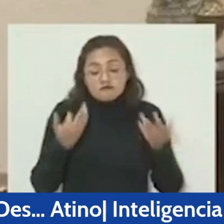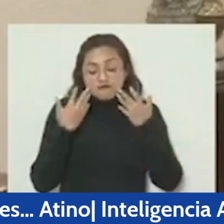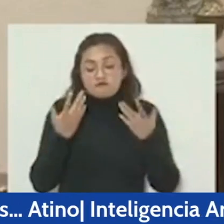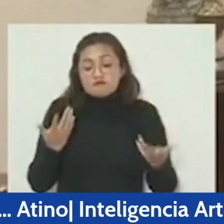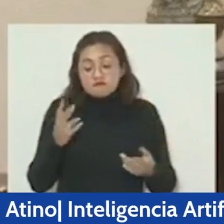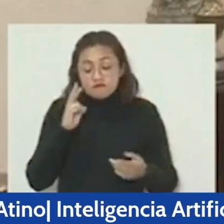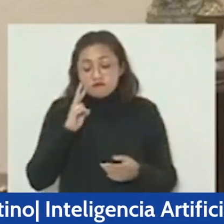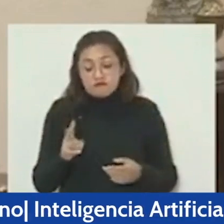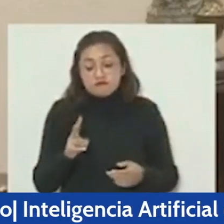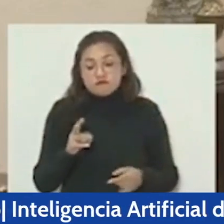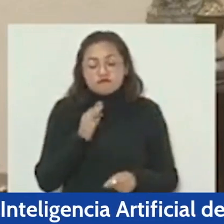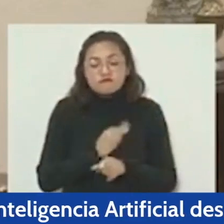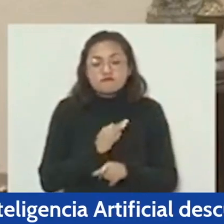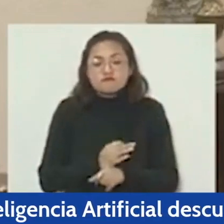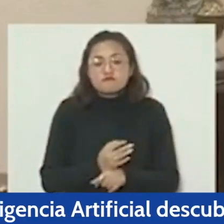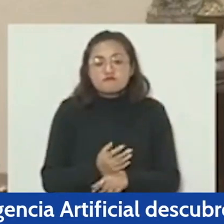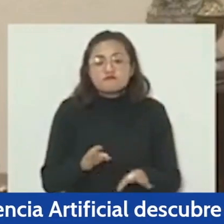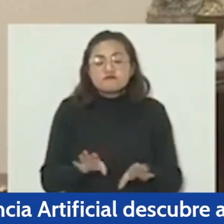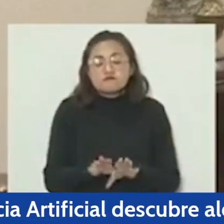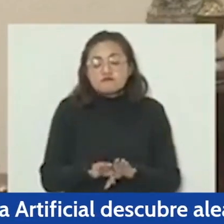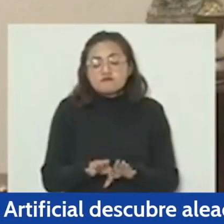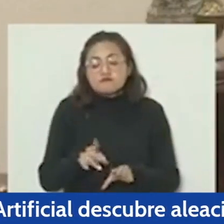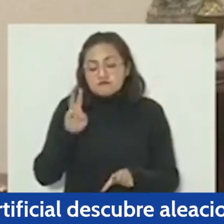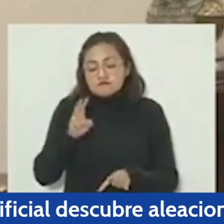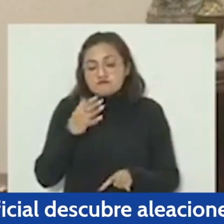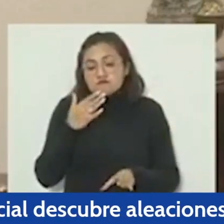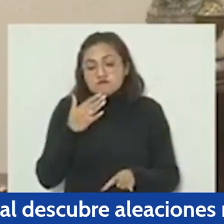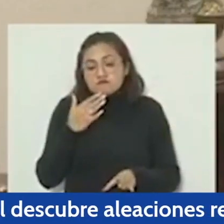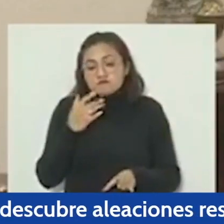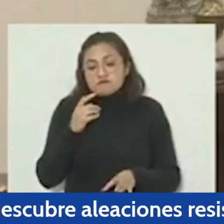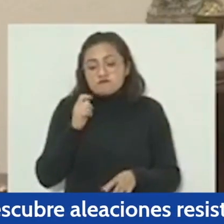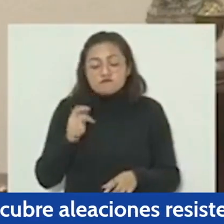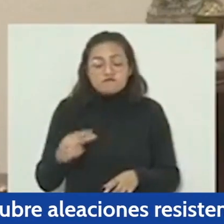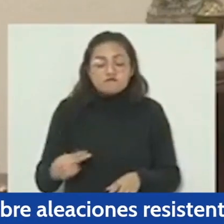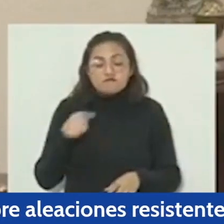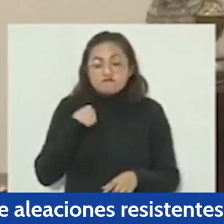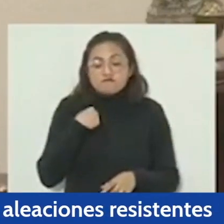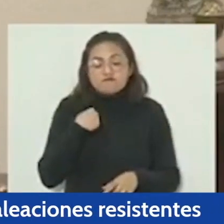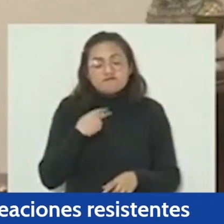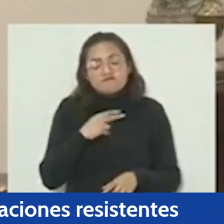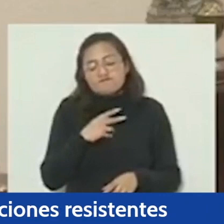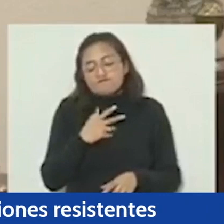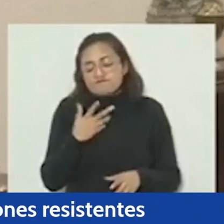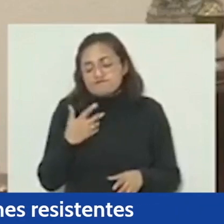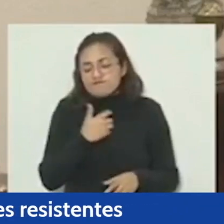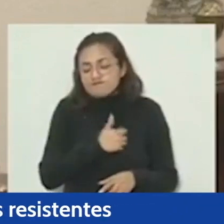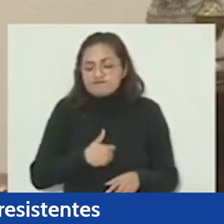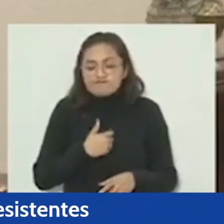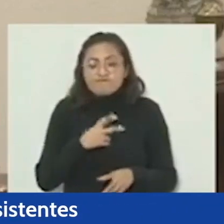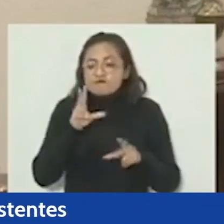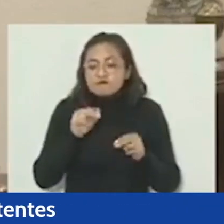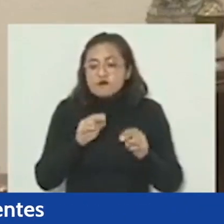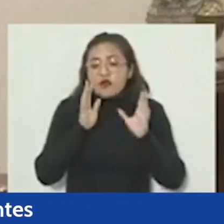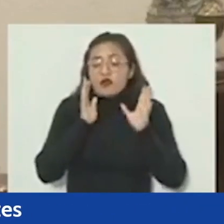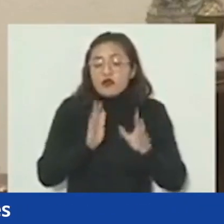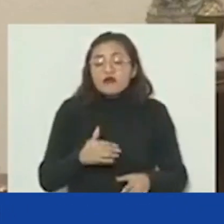testimoniaron un ilícito, ¿verdad? Y fueron asesinados y no se va a